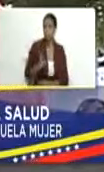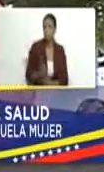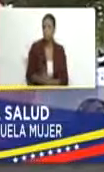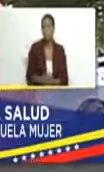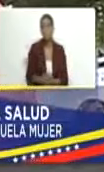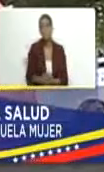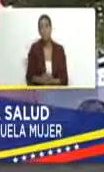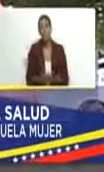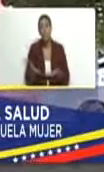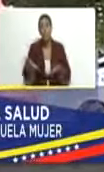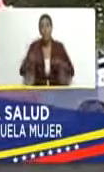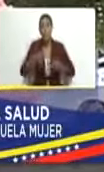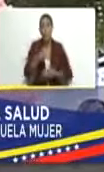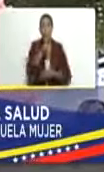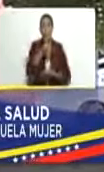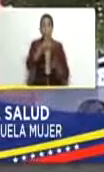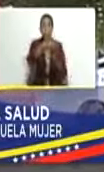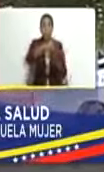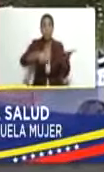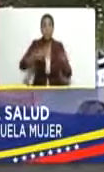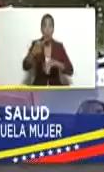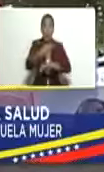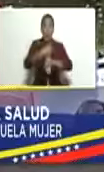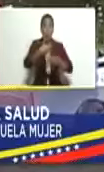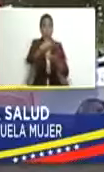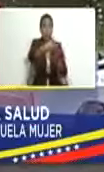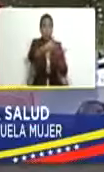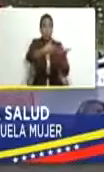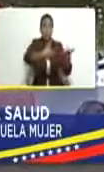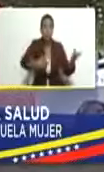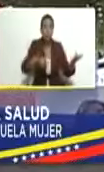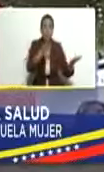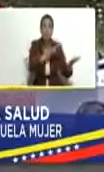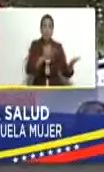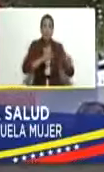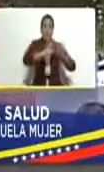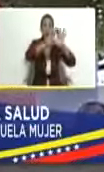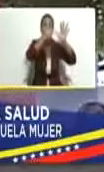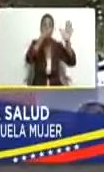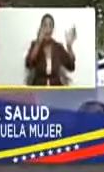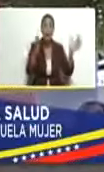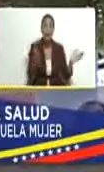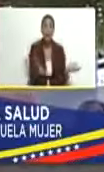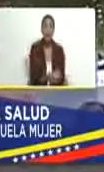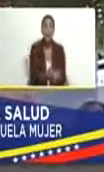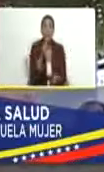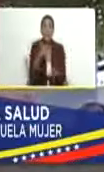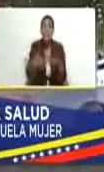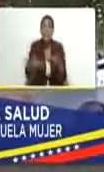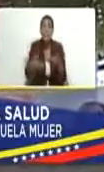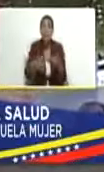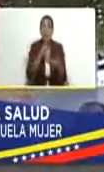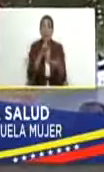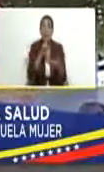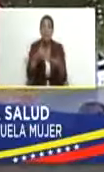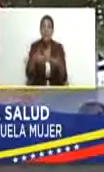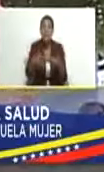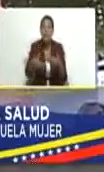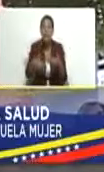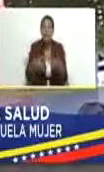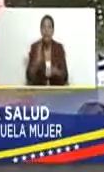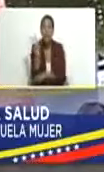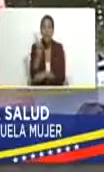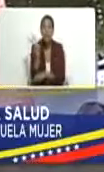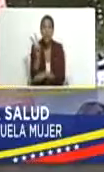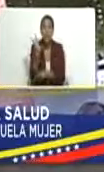Y recibí un informe del gobierno de que la pandemia estaba a las puertas de llegar a Venezuela.